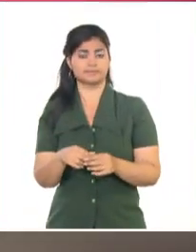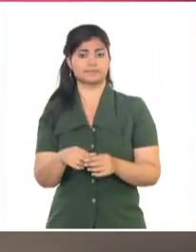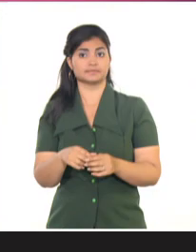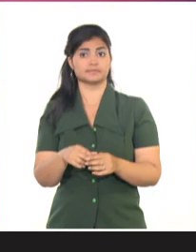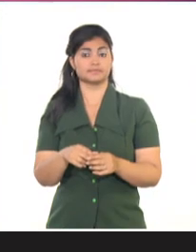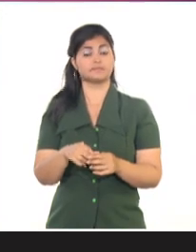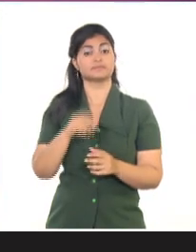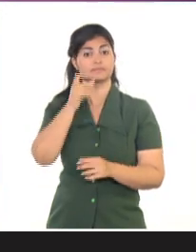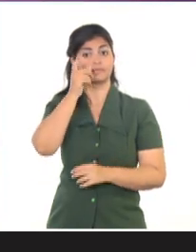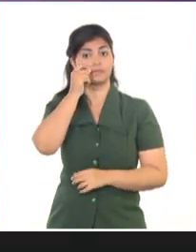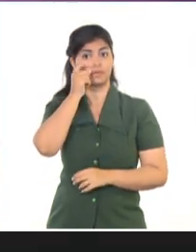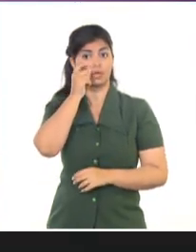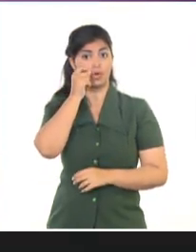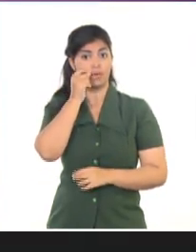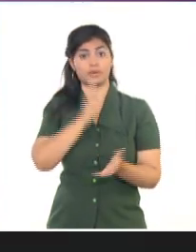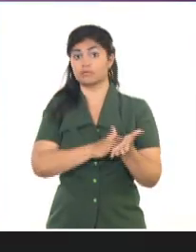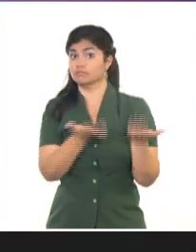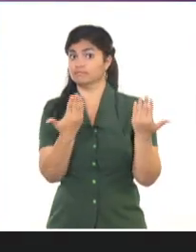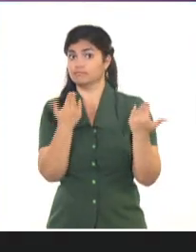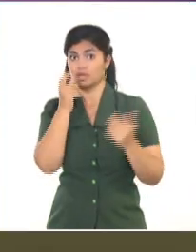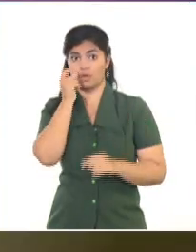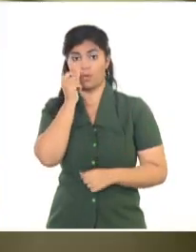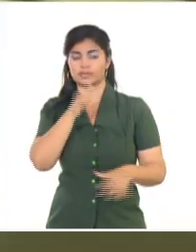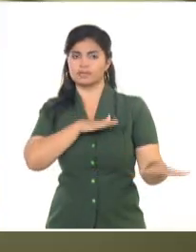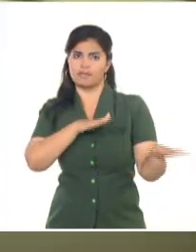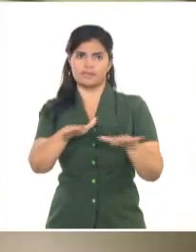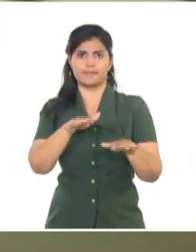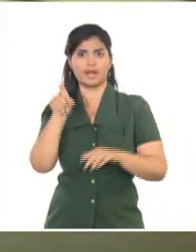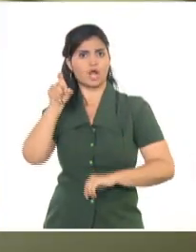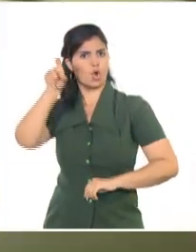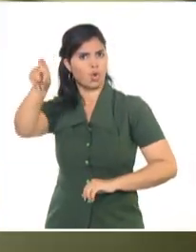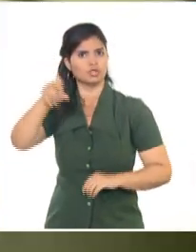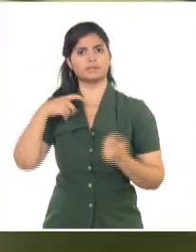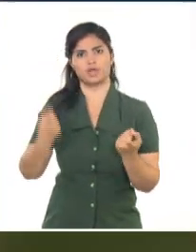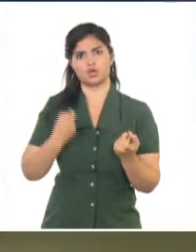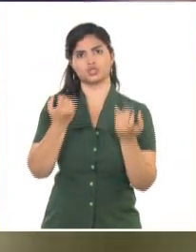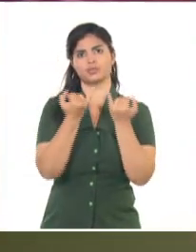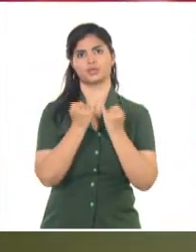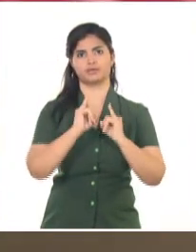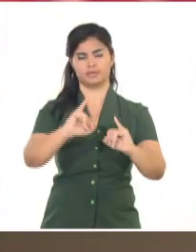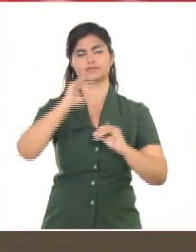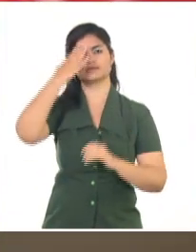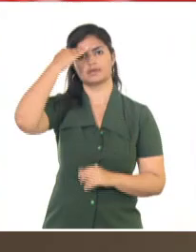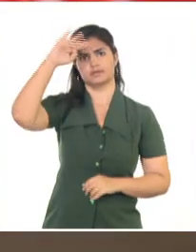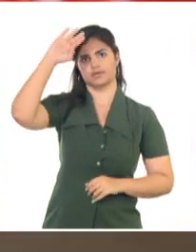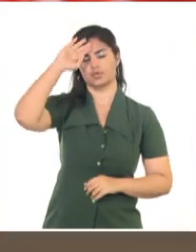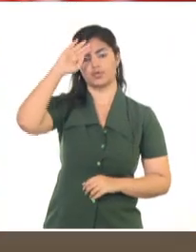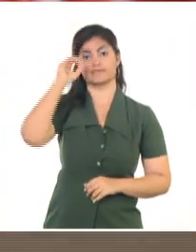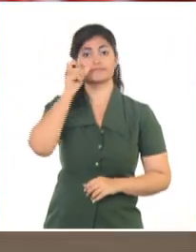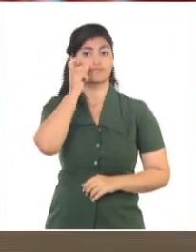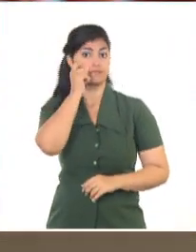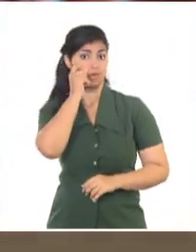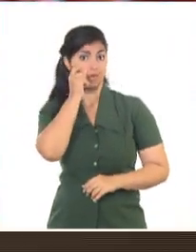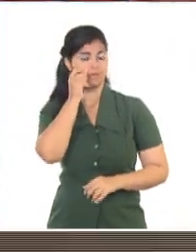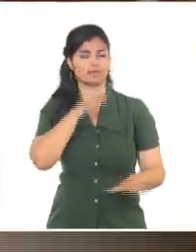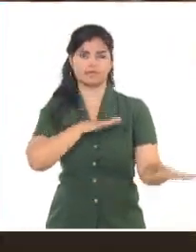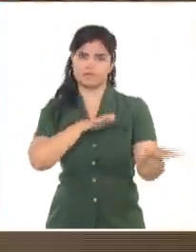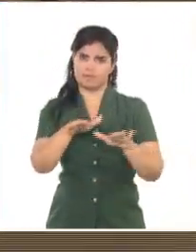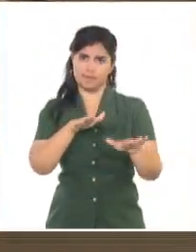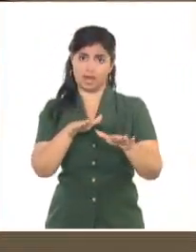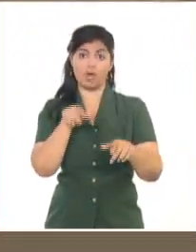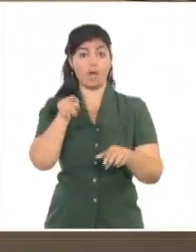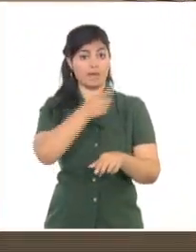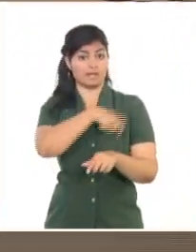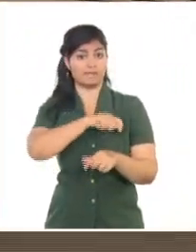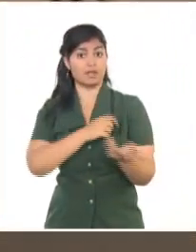Loynaz arenga a sus hombres y se prepara para librar su última carga por la independencia de Cuba. Agramonte se propone atraer esa fuerza al potrero